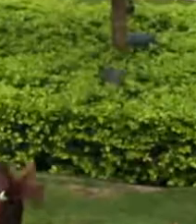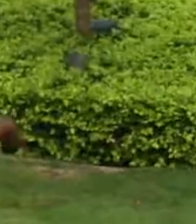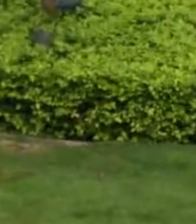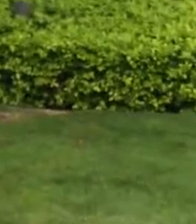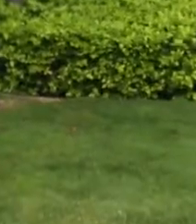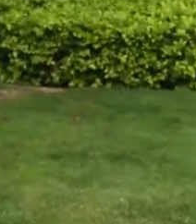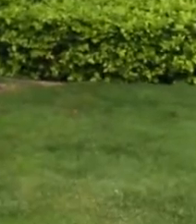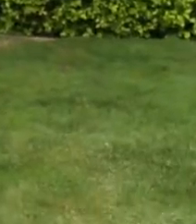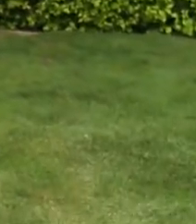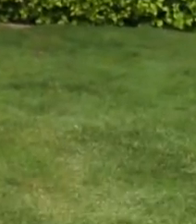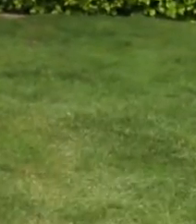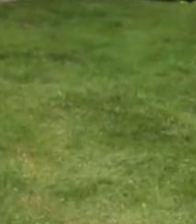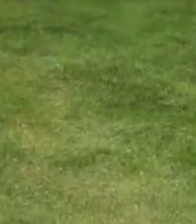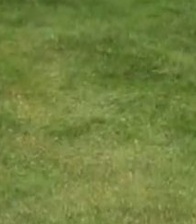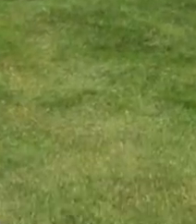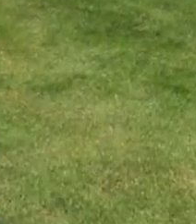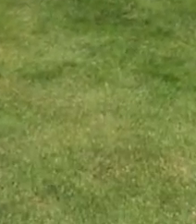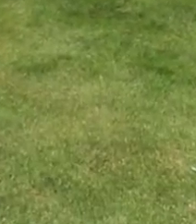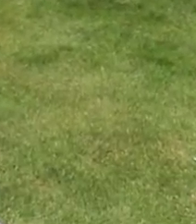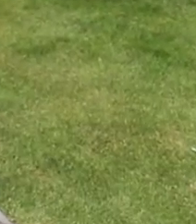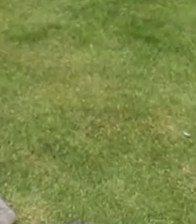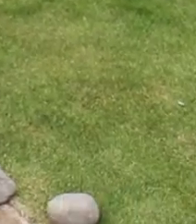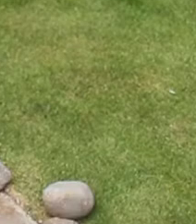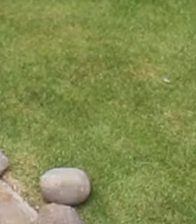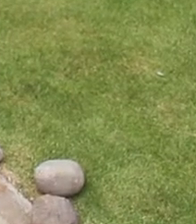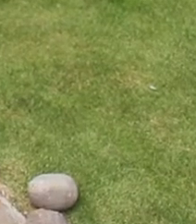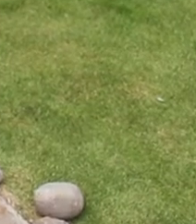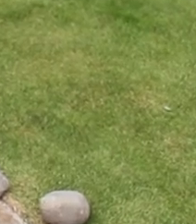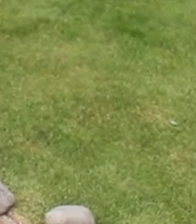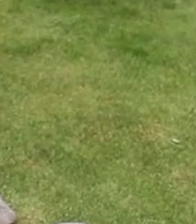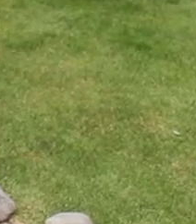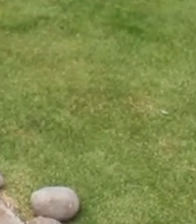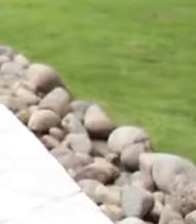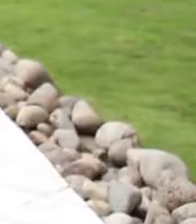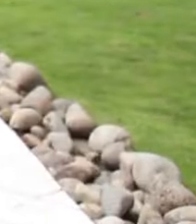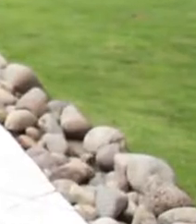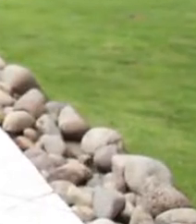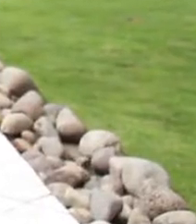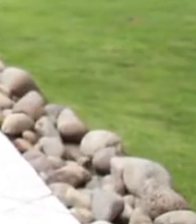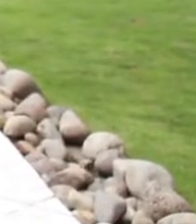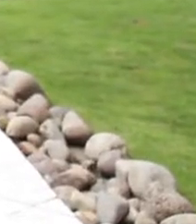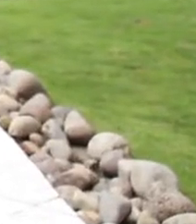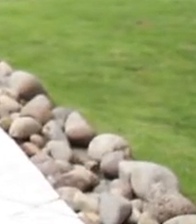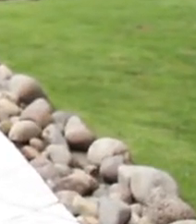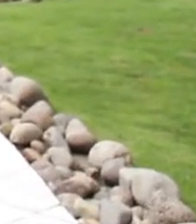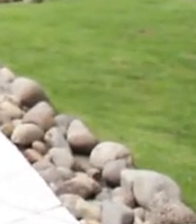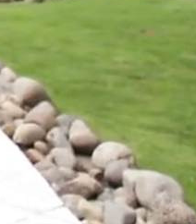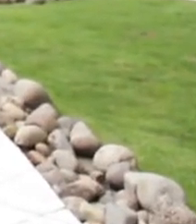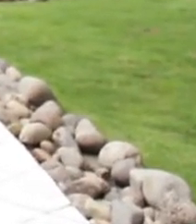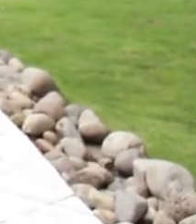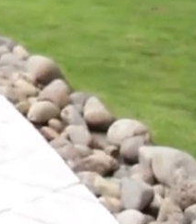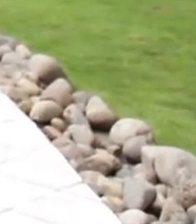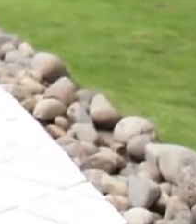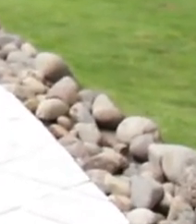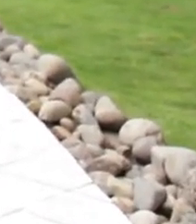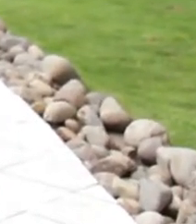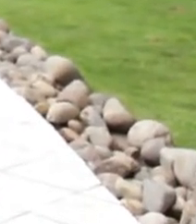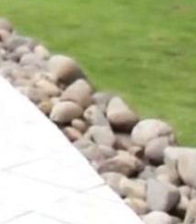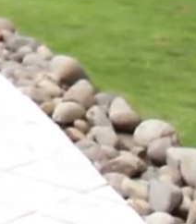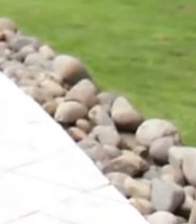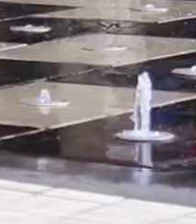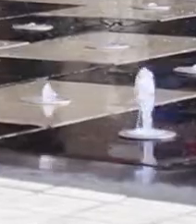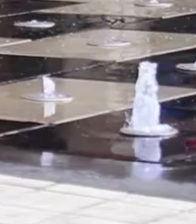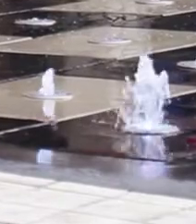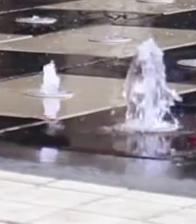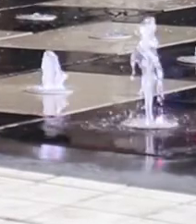Hoy fue la primera carrera de ella en coche con el papá. Ella se llama Elena y es la primera nieta que tengo